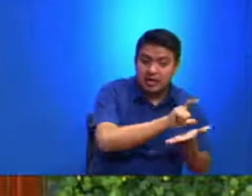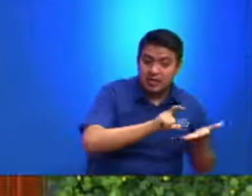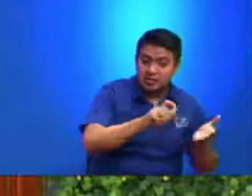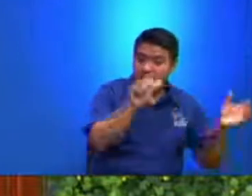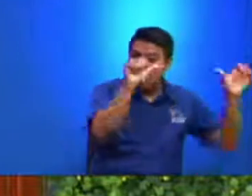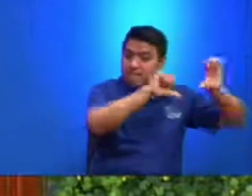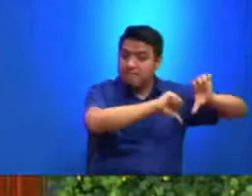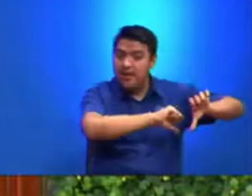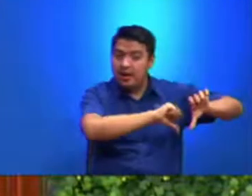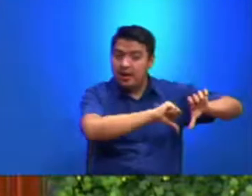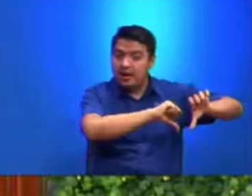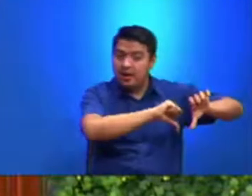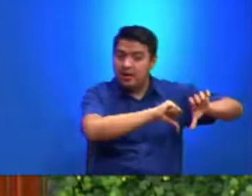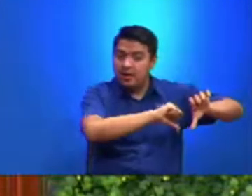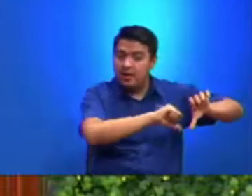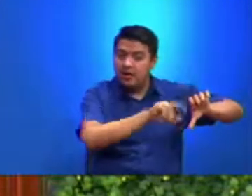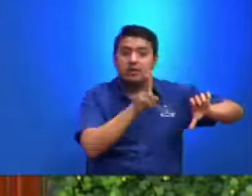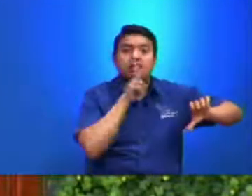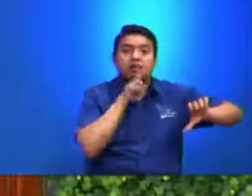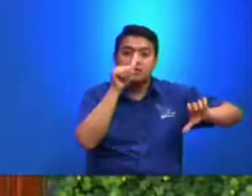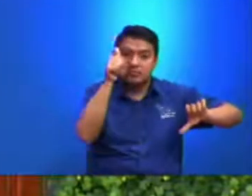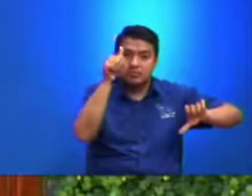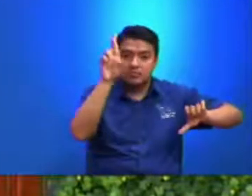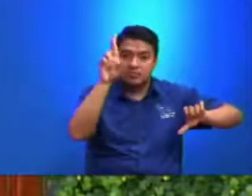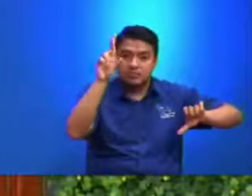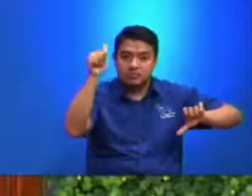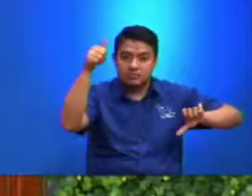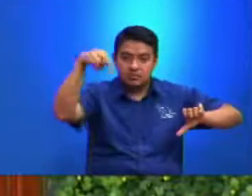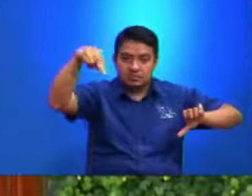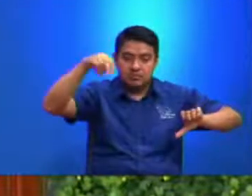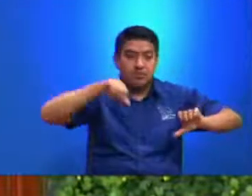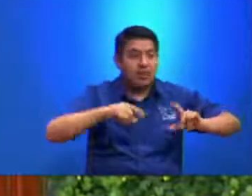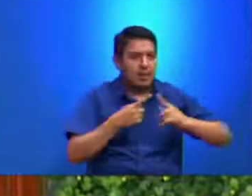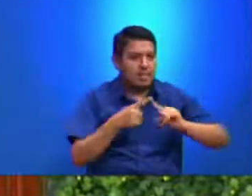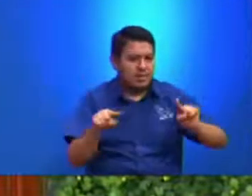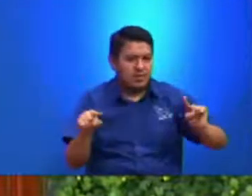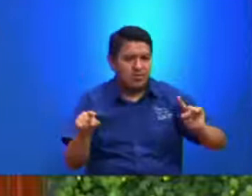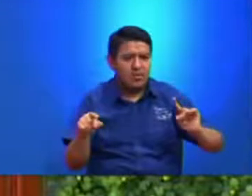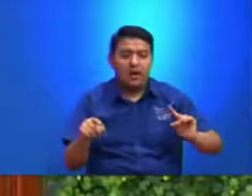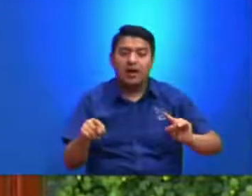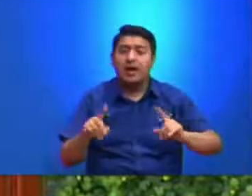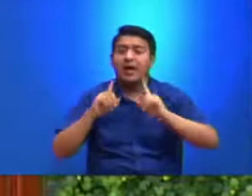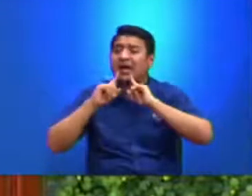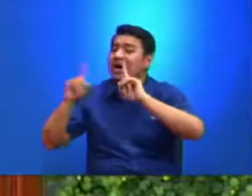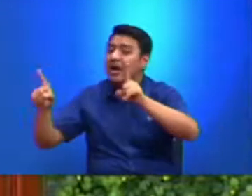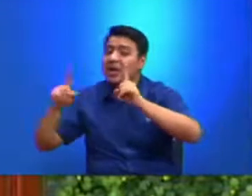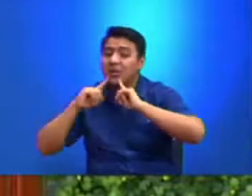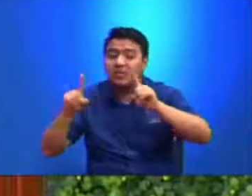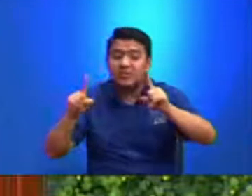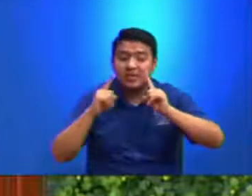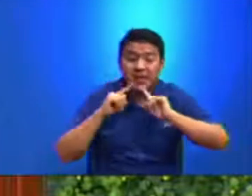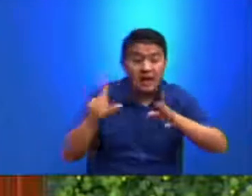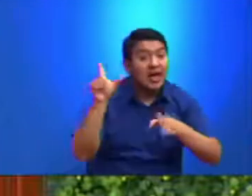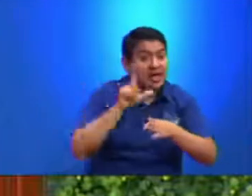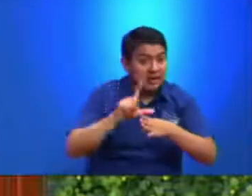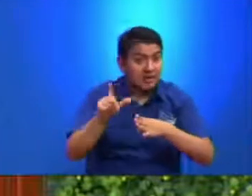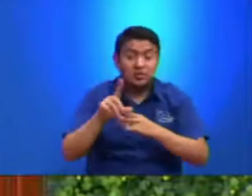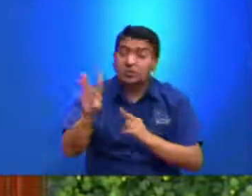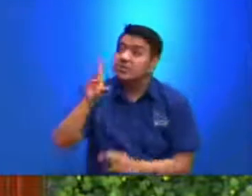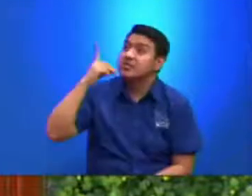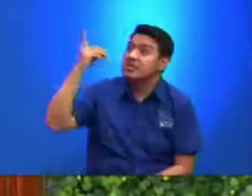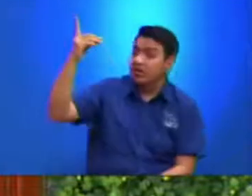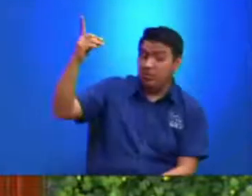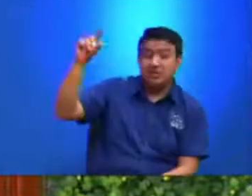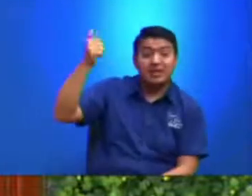Pero cuando, hermano, empiezas a contar todo lo que te pasa, no se te olvida. Yo acabo de leer a